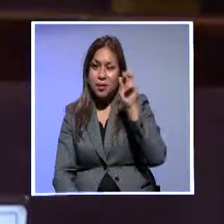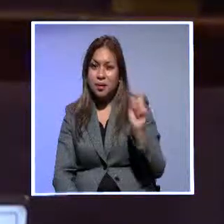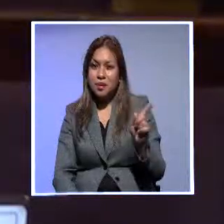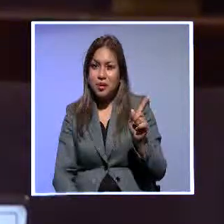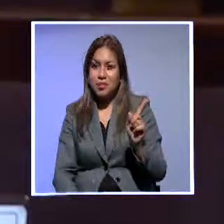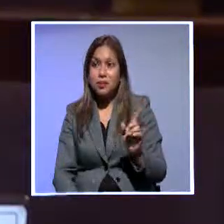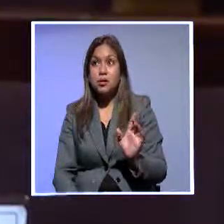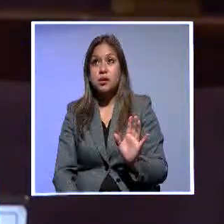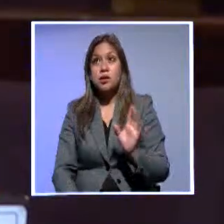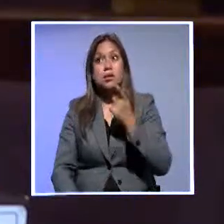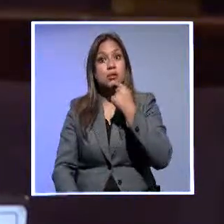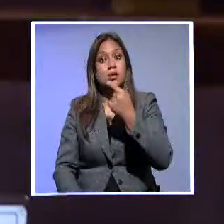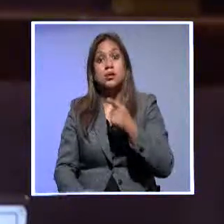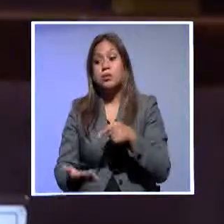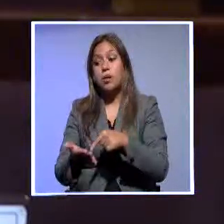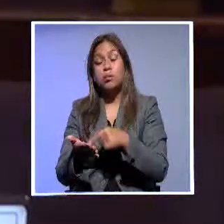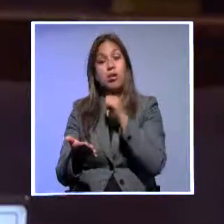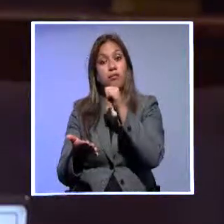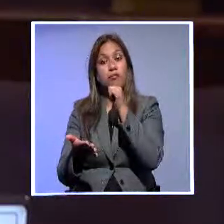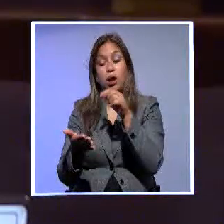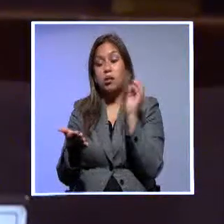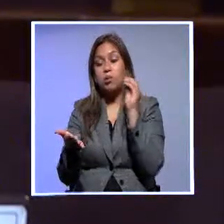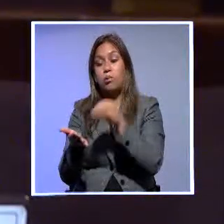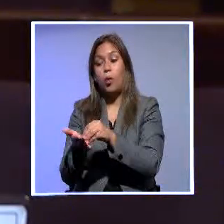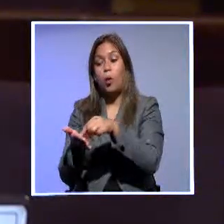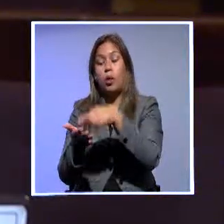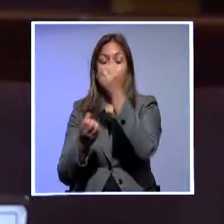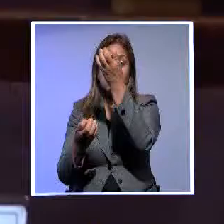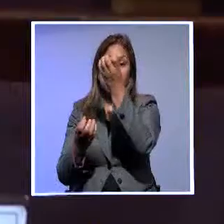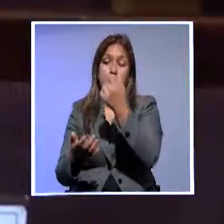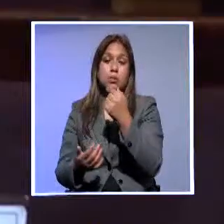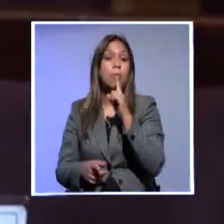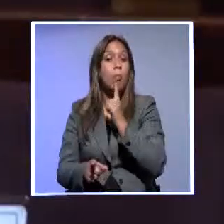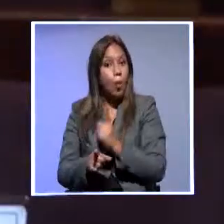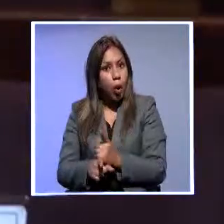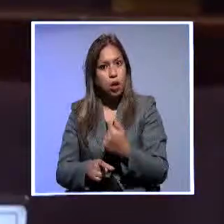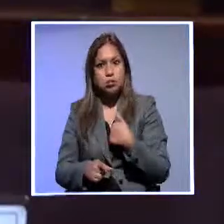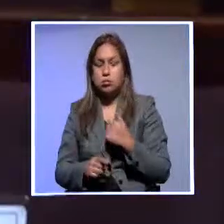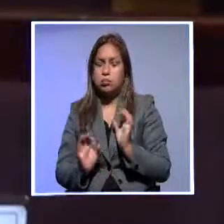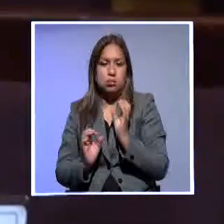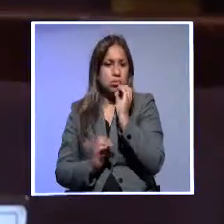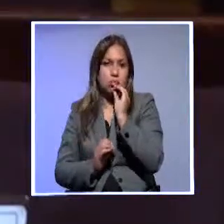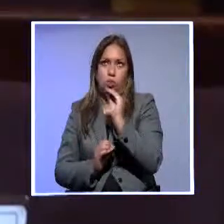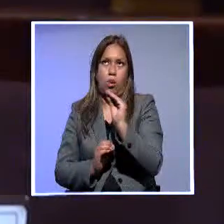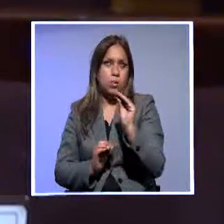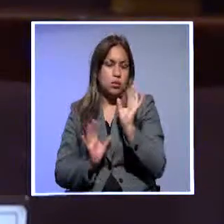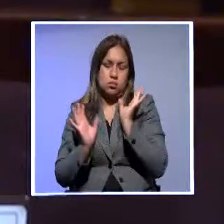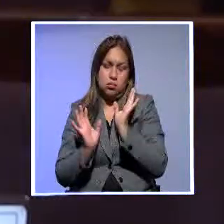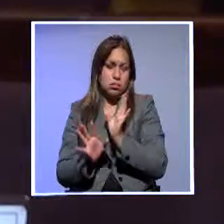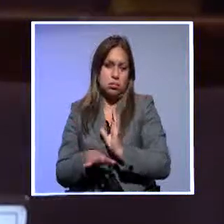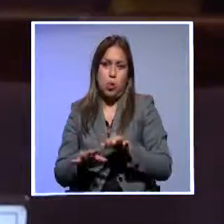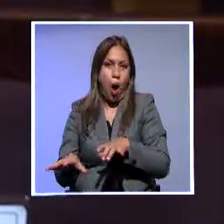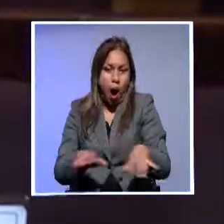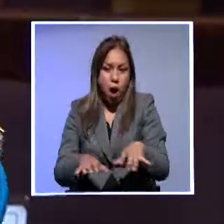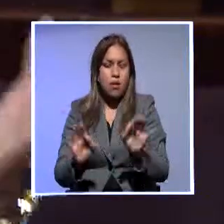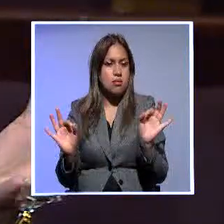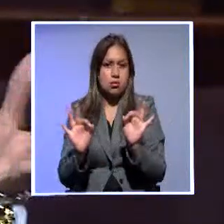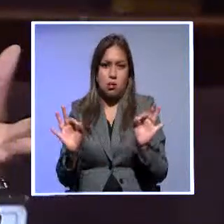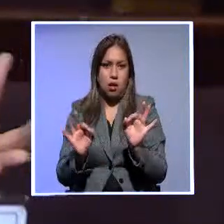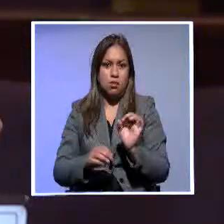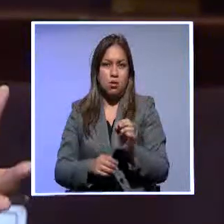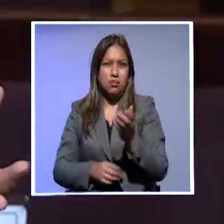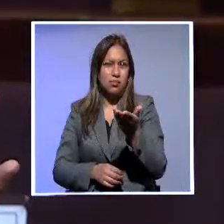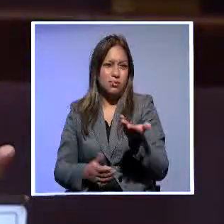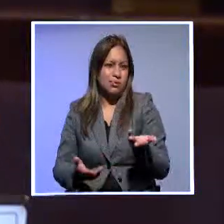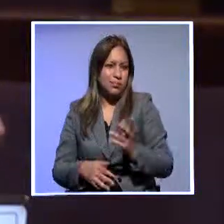decir como no dice en el informe entonces no pasó a la información no le remito y si a las otras instancias o sea para